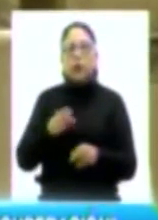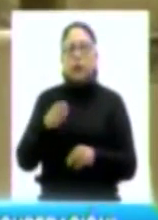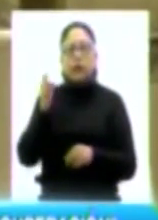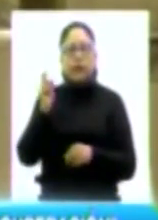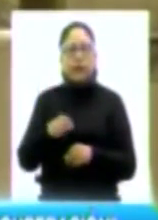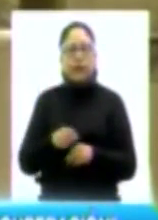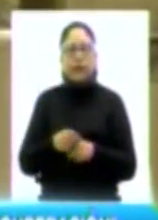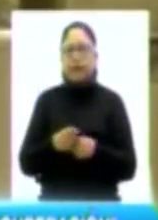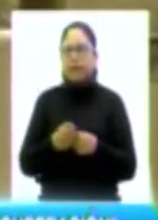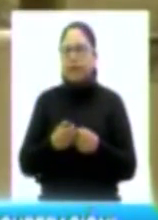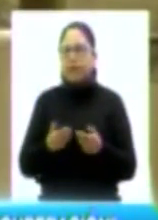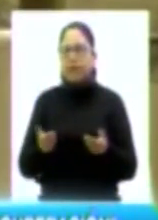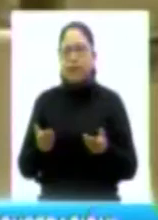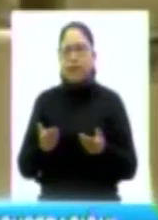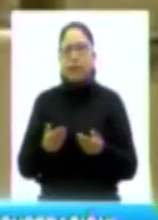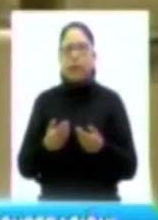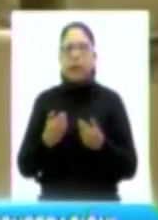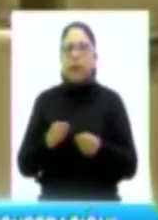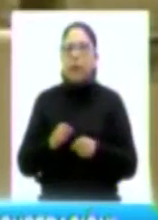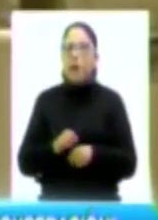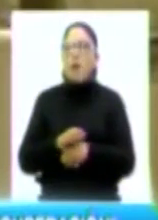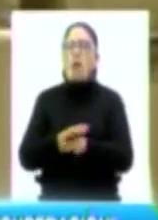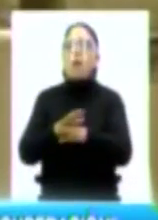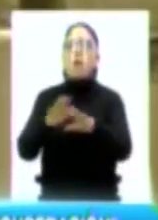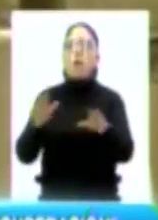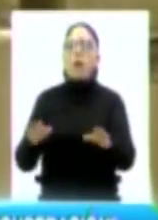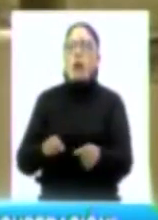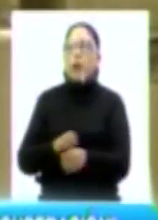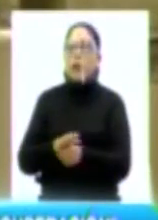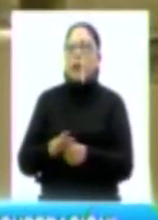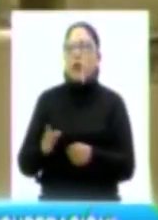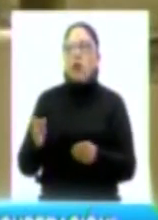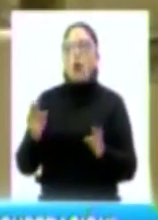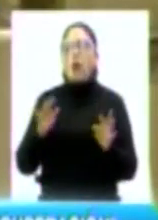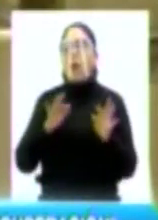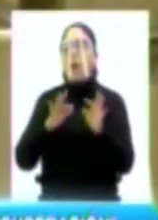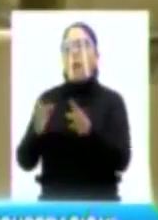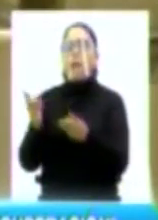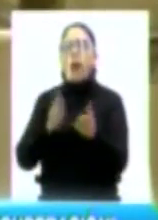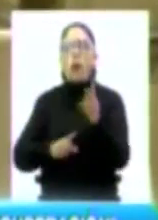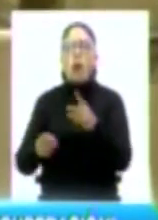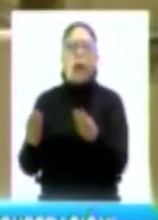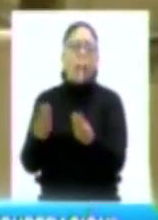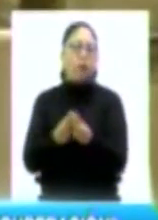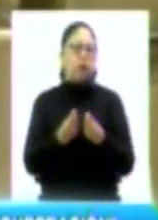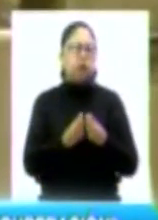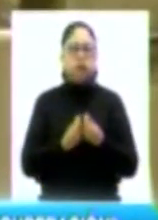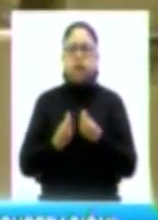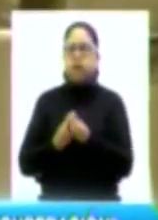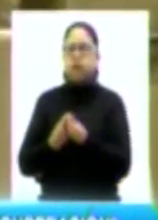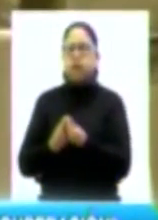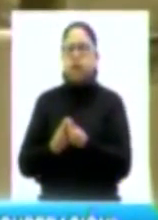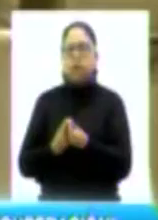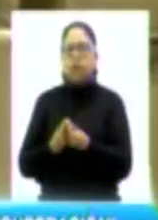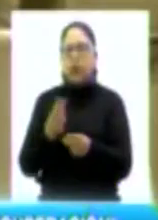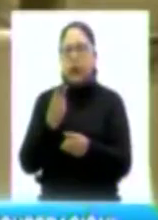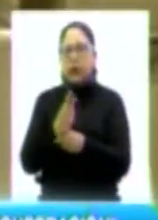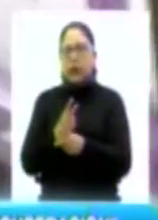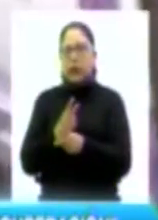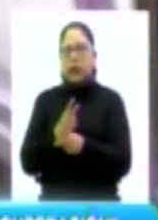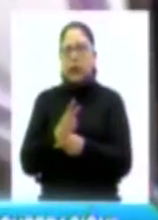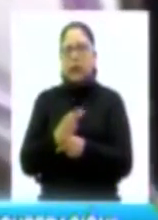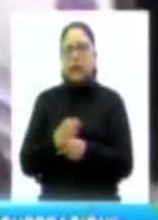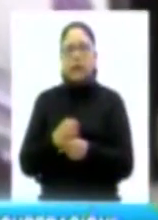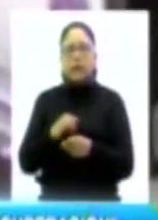focos donde hay mayores contagios, donde está la mayor gente concentrada de una manera estadística. Se está